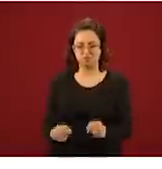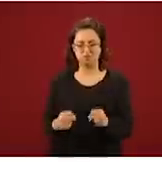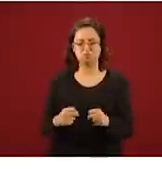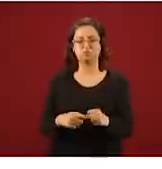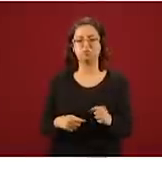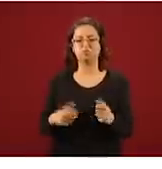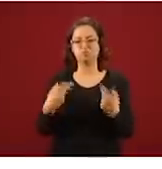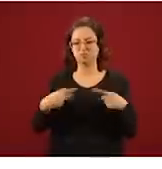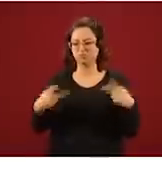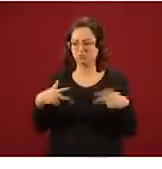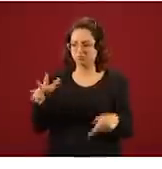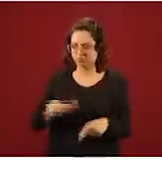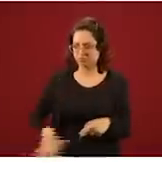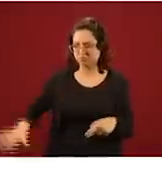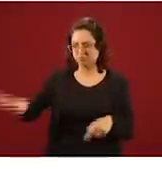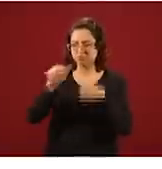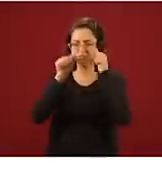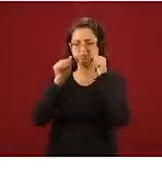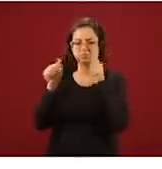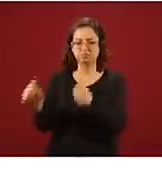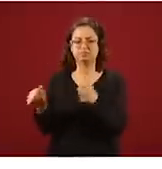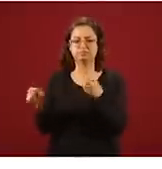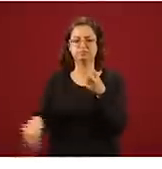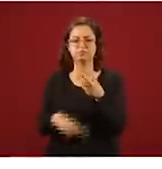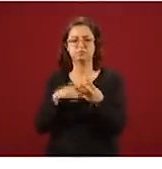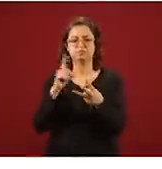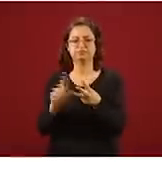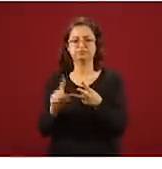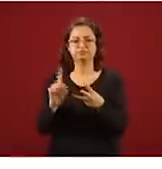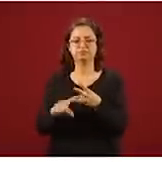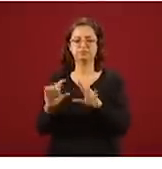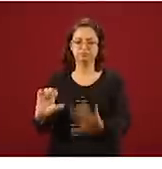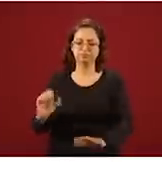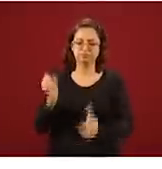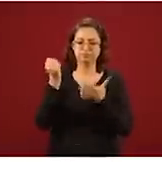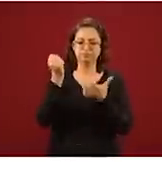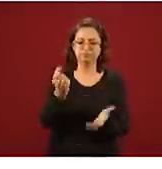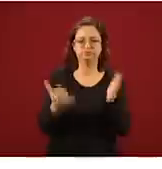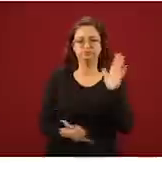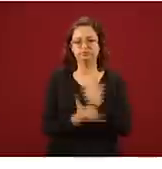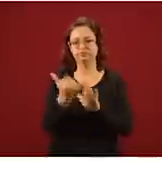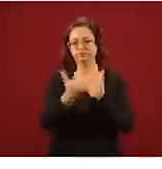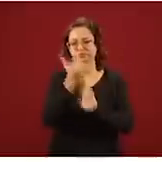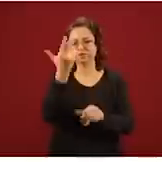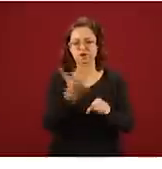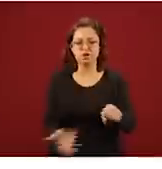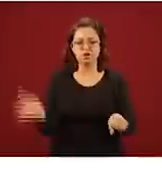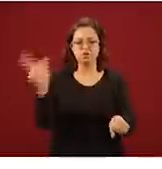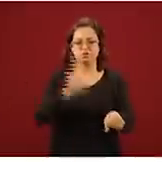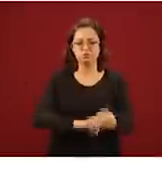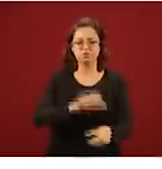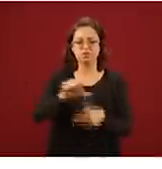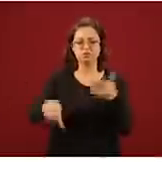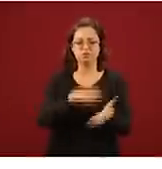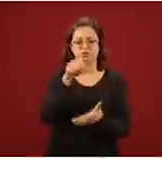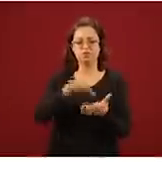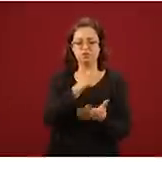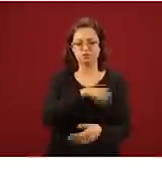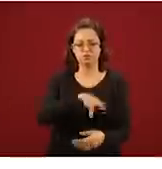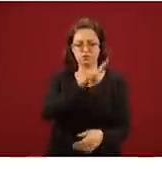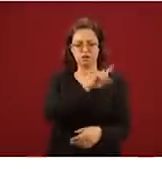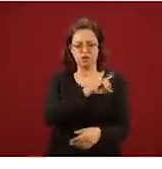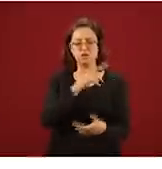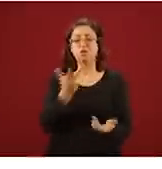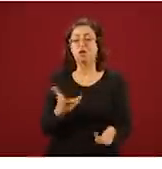la población sin seguridad social. Mayor inversión en infraestructura. El señor presidente nos decía hace unos